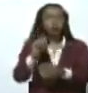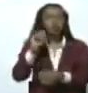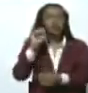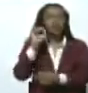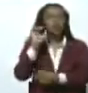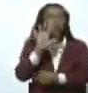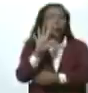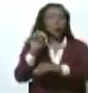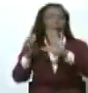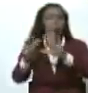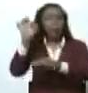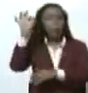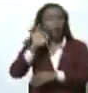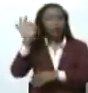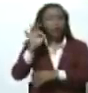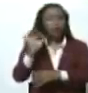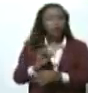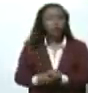41.56%.